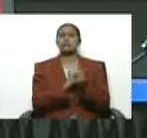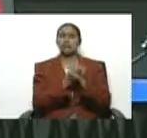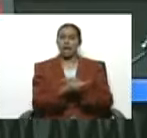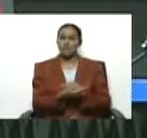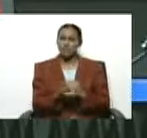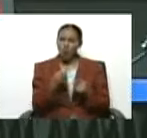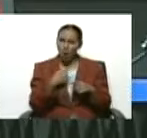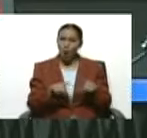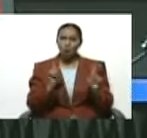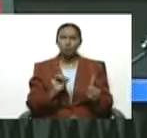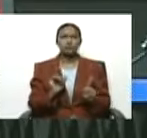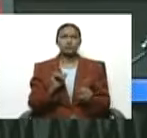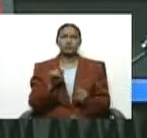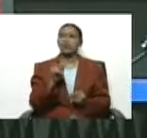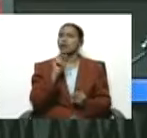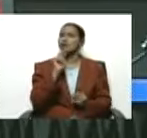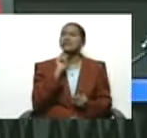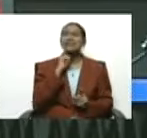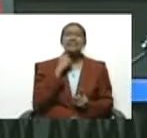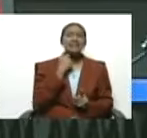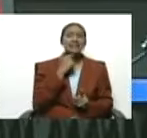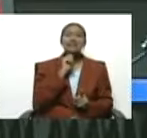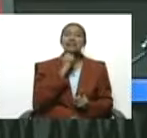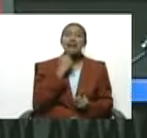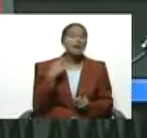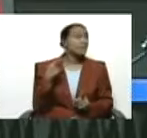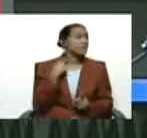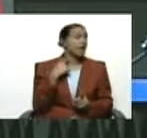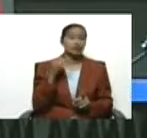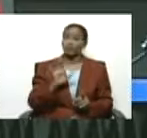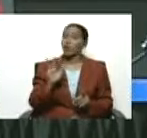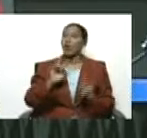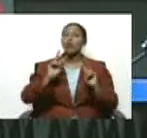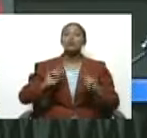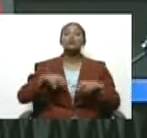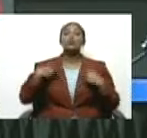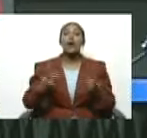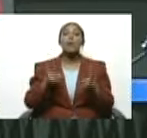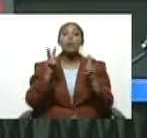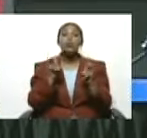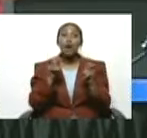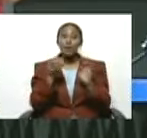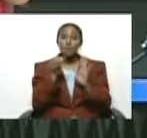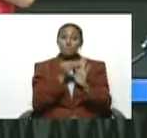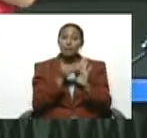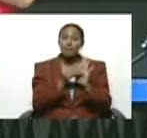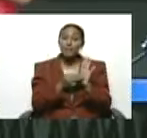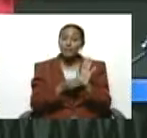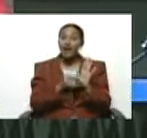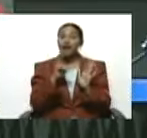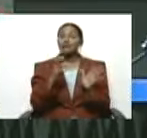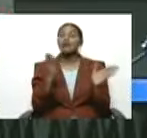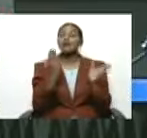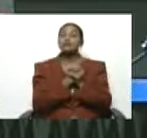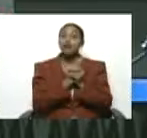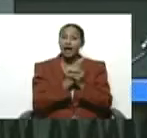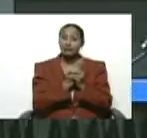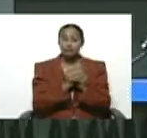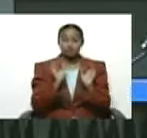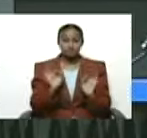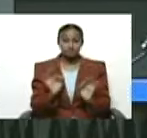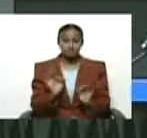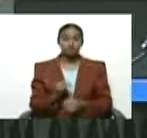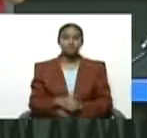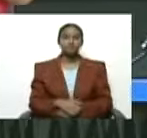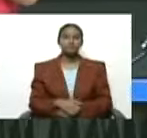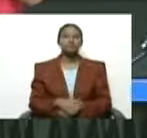Y la clave vieja, no, que clave vieja no es, una nueva clave con la cual tú vas a, ¿cómo se llama? A registrarte. Mira, lo más complicado,